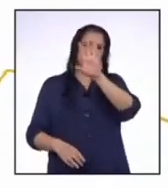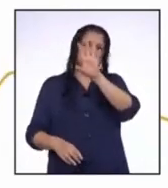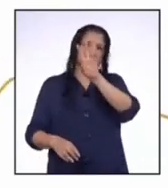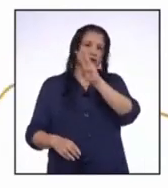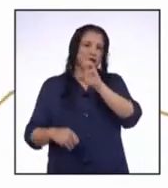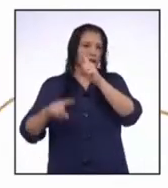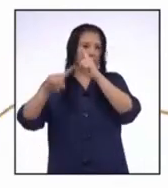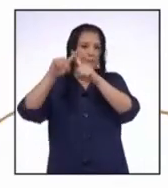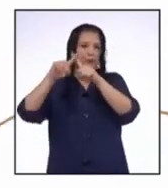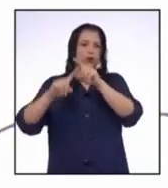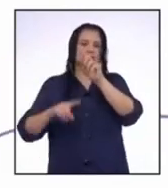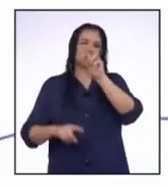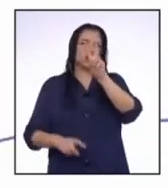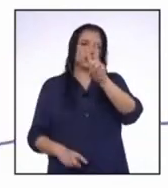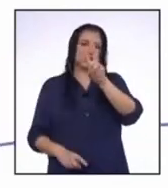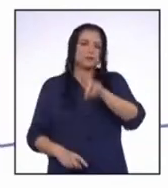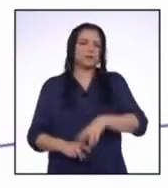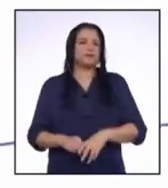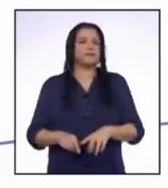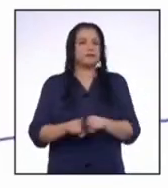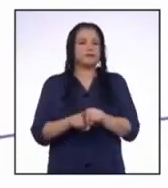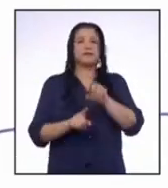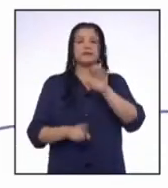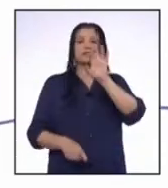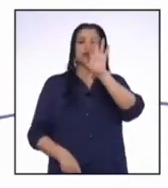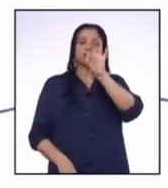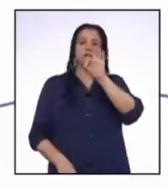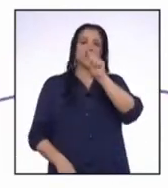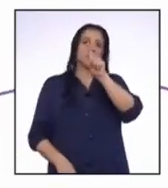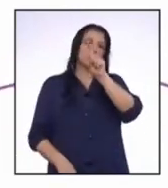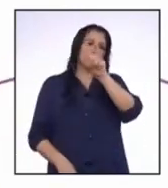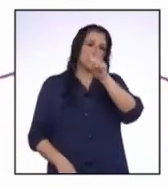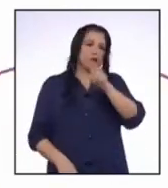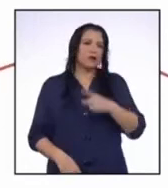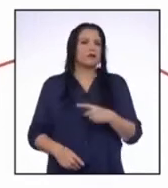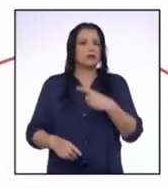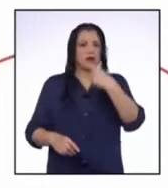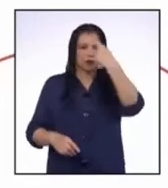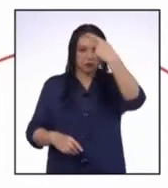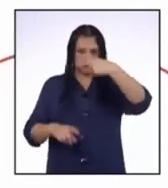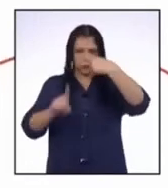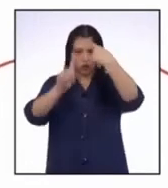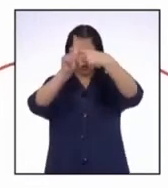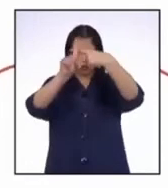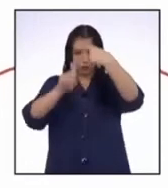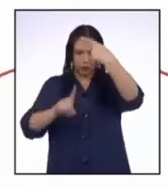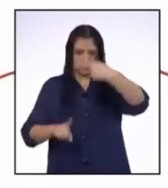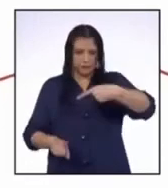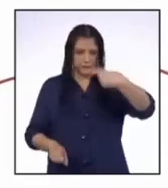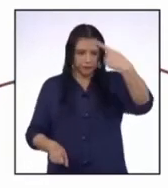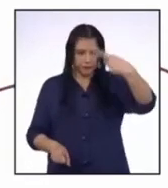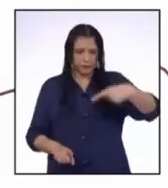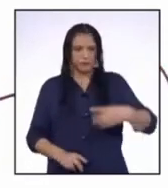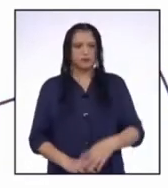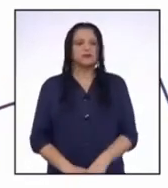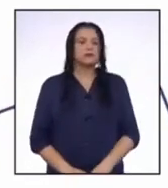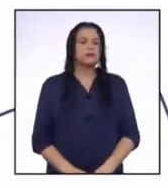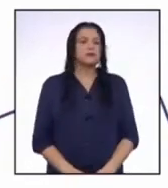es 912. Sumo los dos productos parciales y tengo